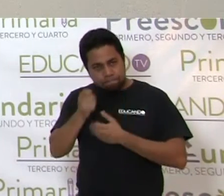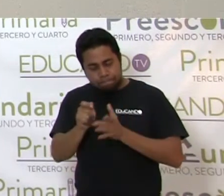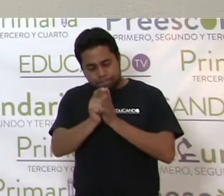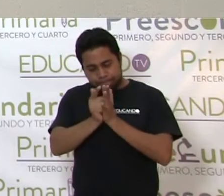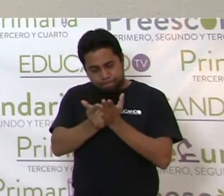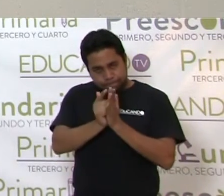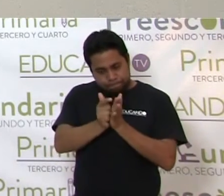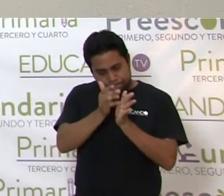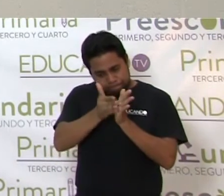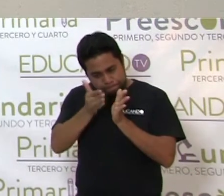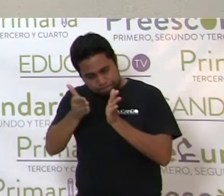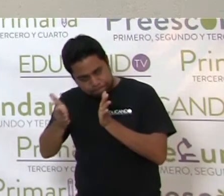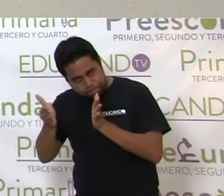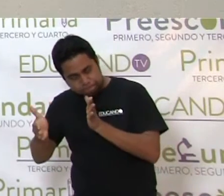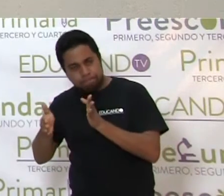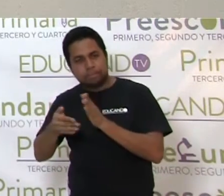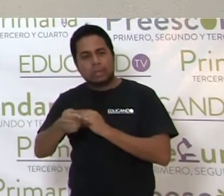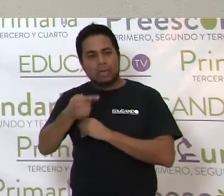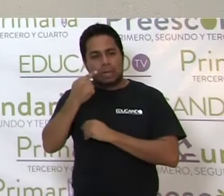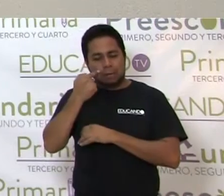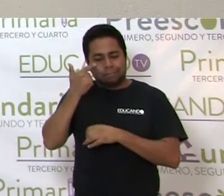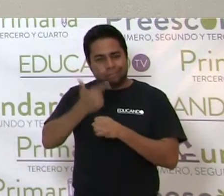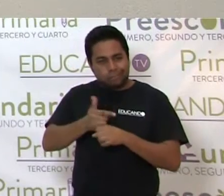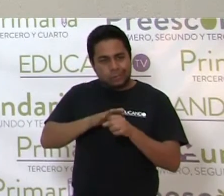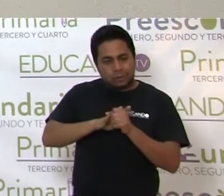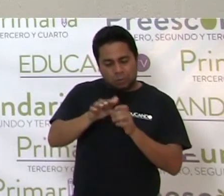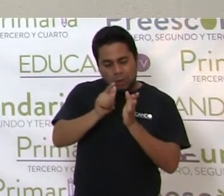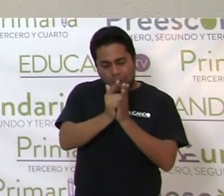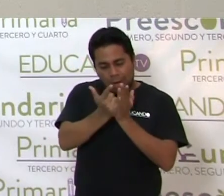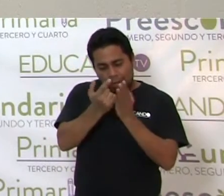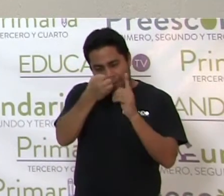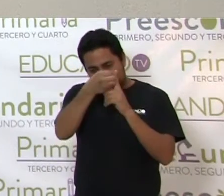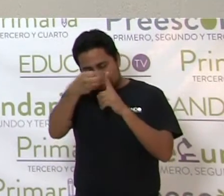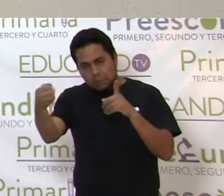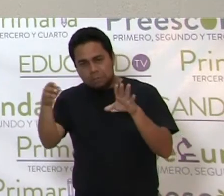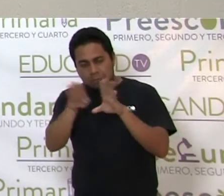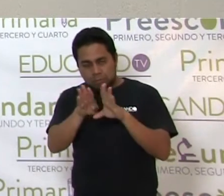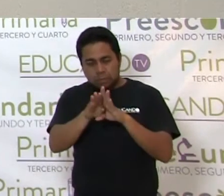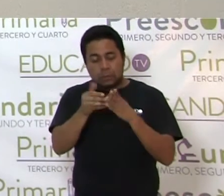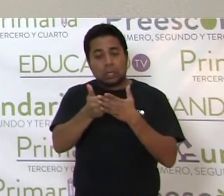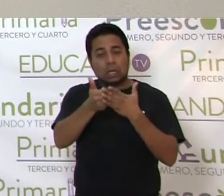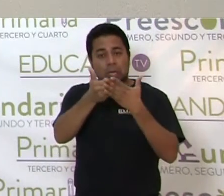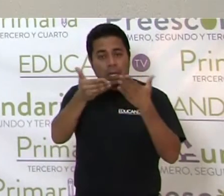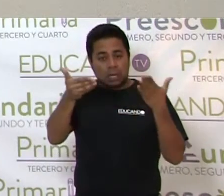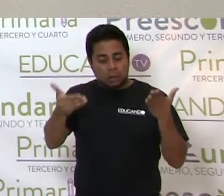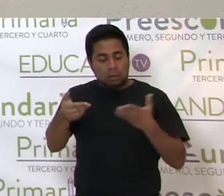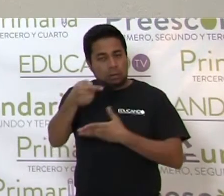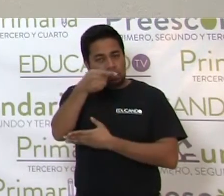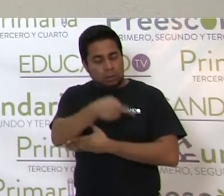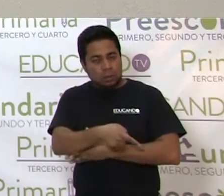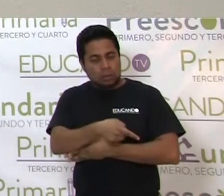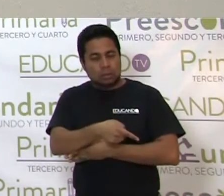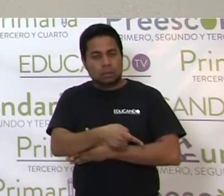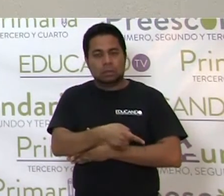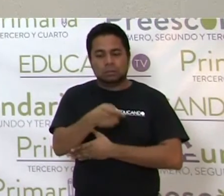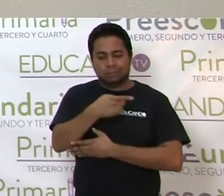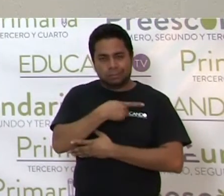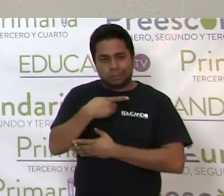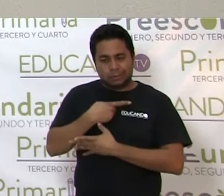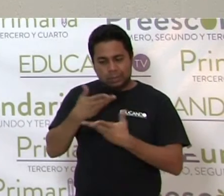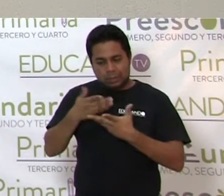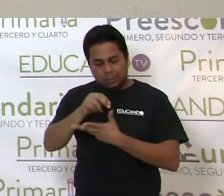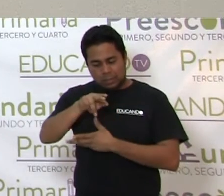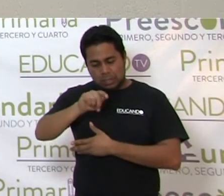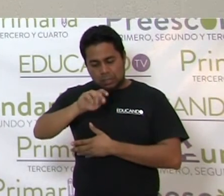está estructurada el libro, la antología, y vamos a pasar entonces a que ustedes tienen que hacer una